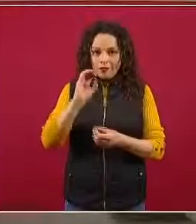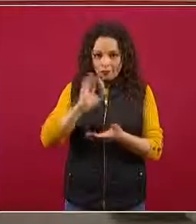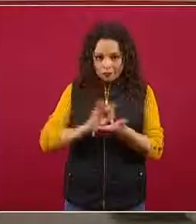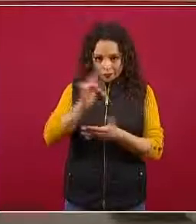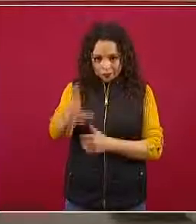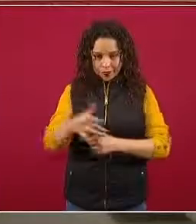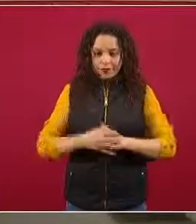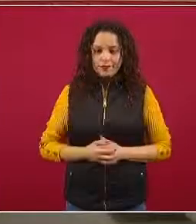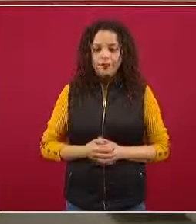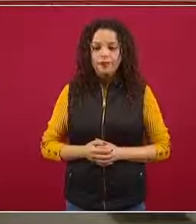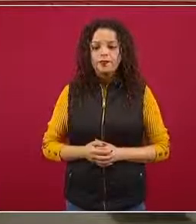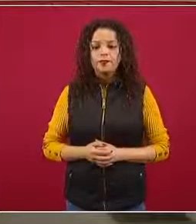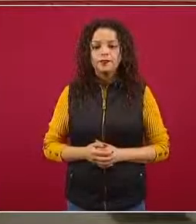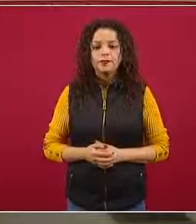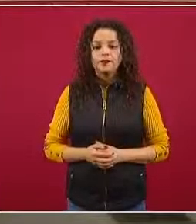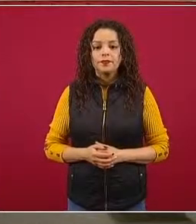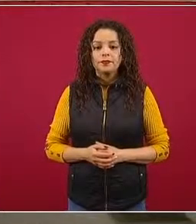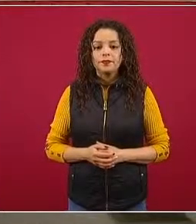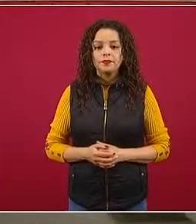gracias.